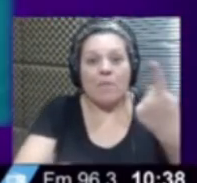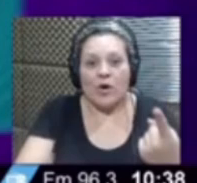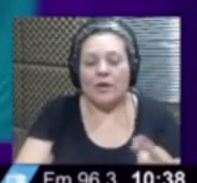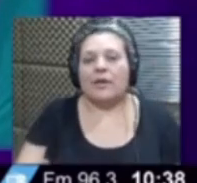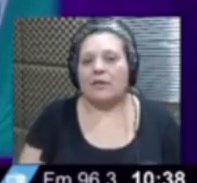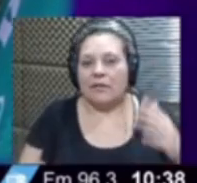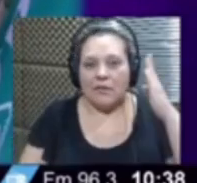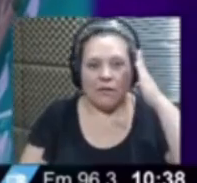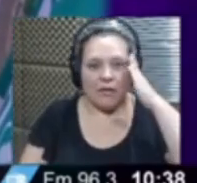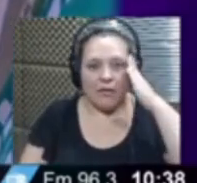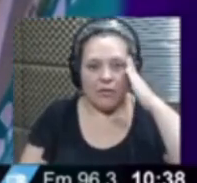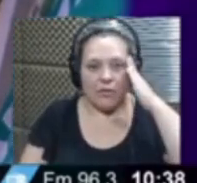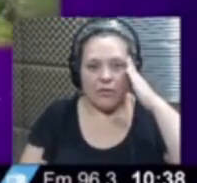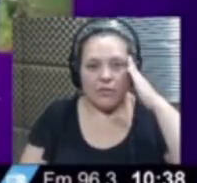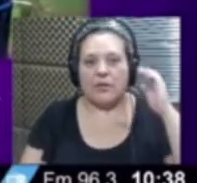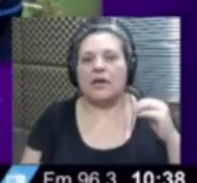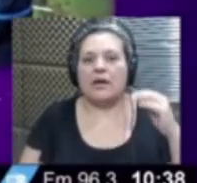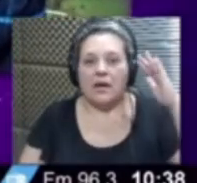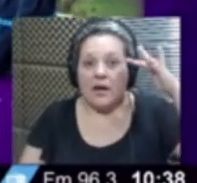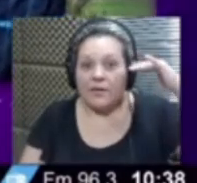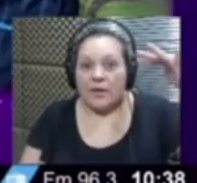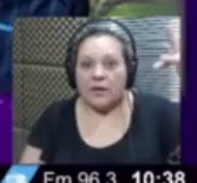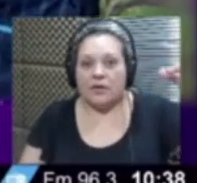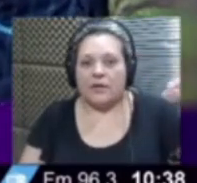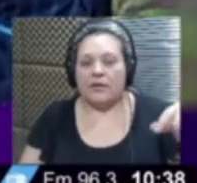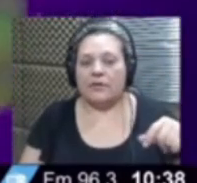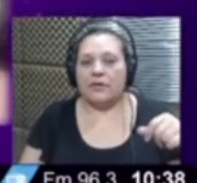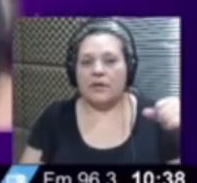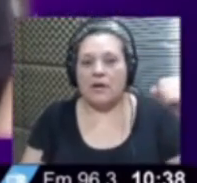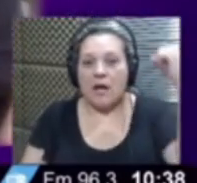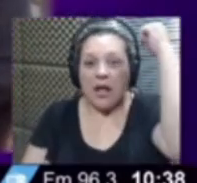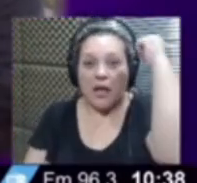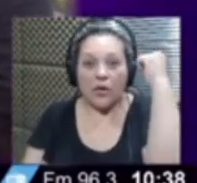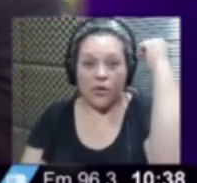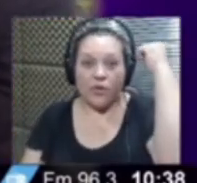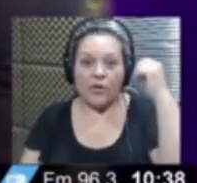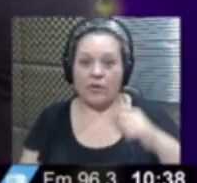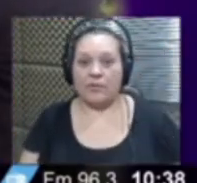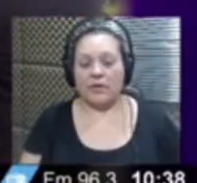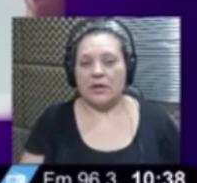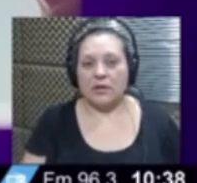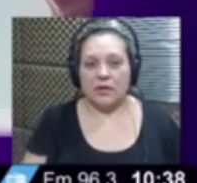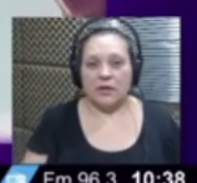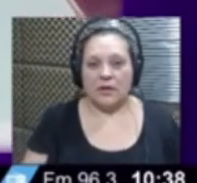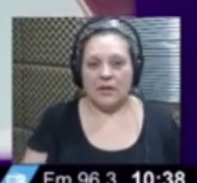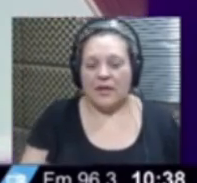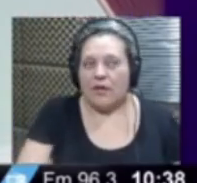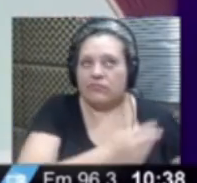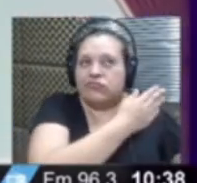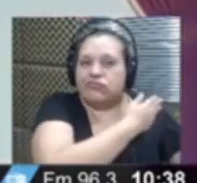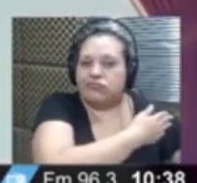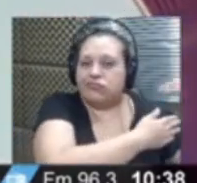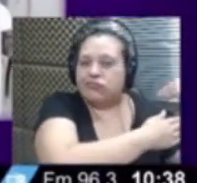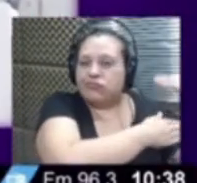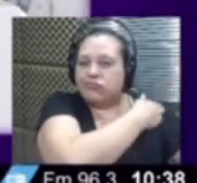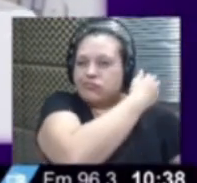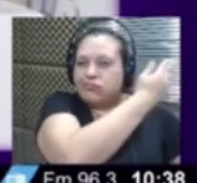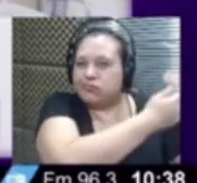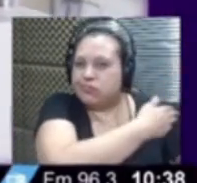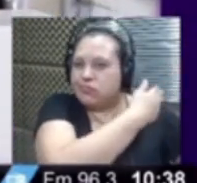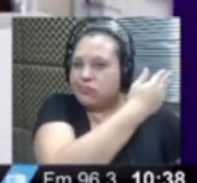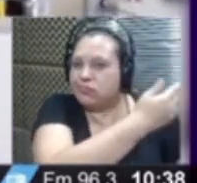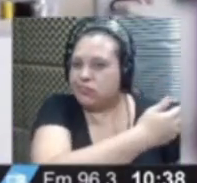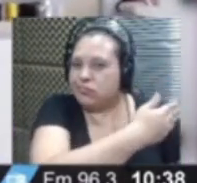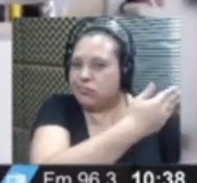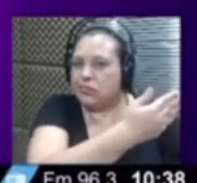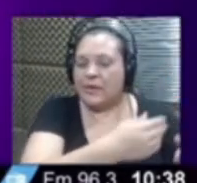cultural, filosófico, económico, que data desde mucho tiempo. El movimiento panafricanista